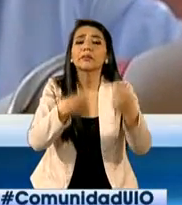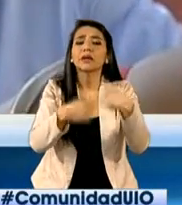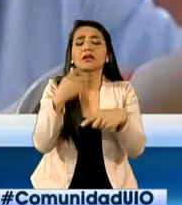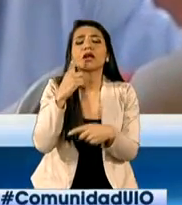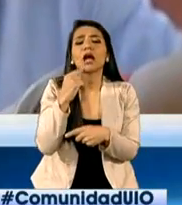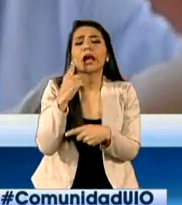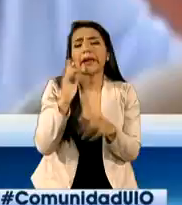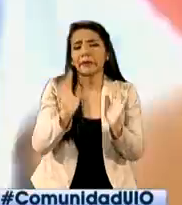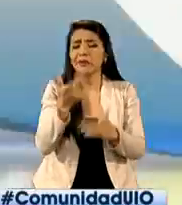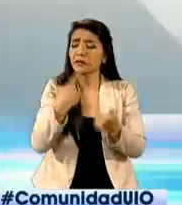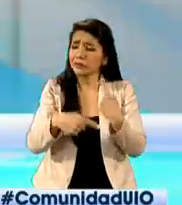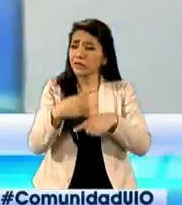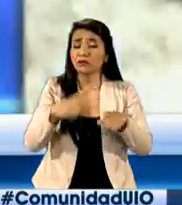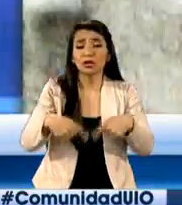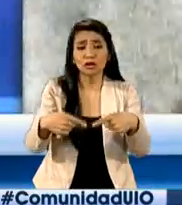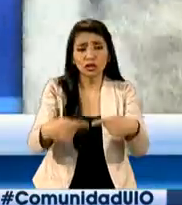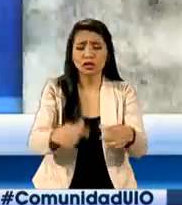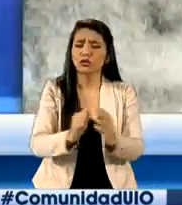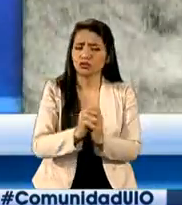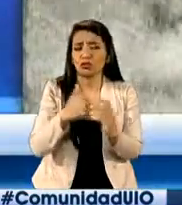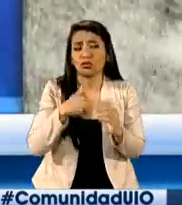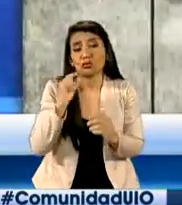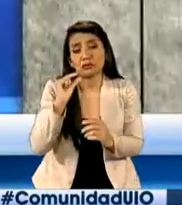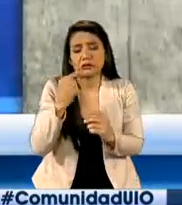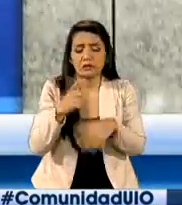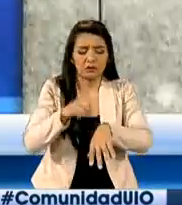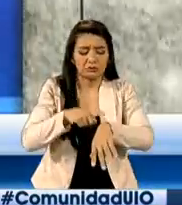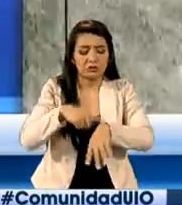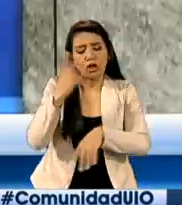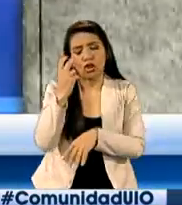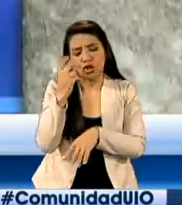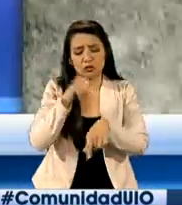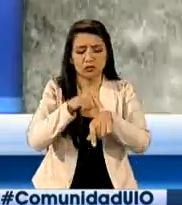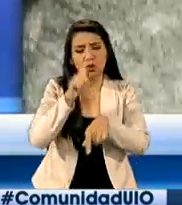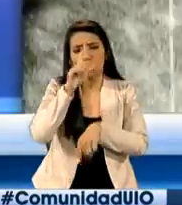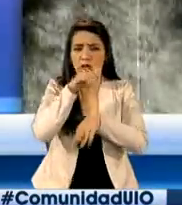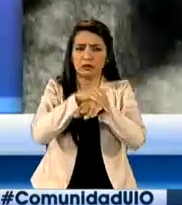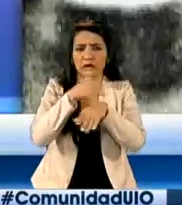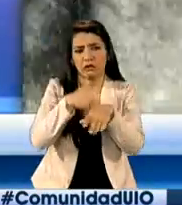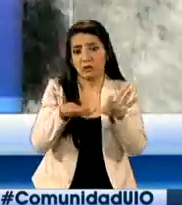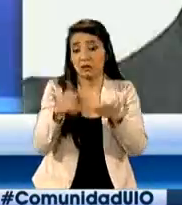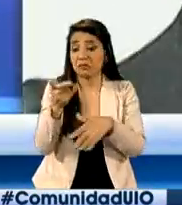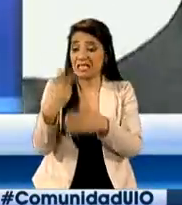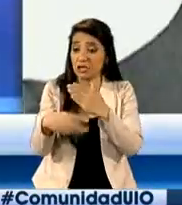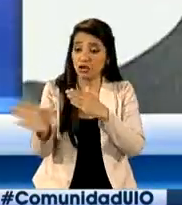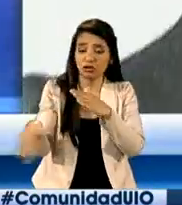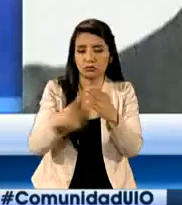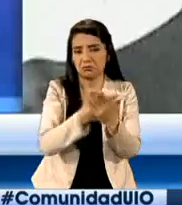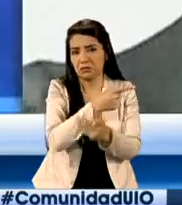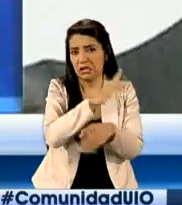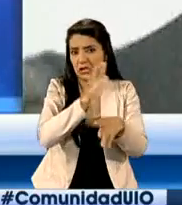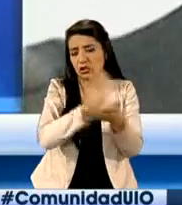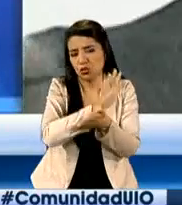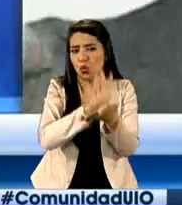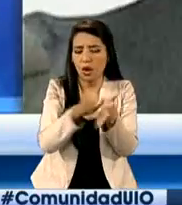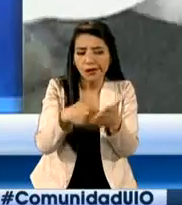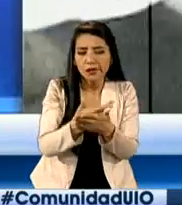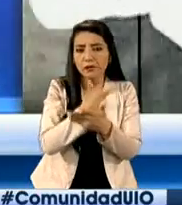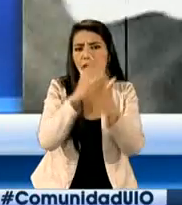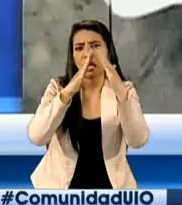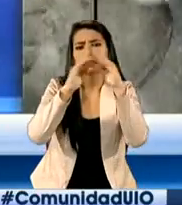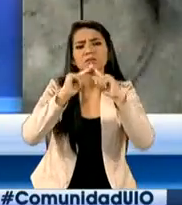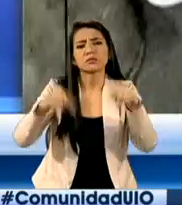los días, yo ya mismo me voy, y eso a las 12, una, cuando ya baja el niño, porque los niños en la tarde de la escuela, que me ayuden con mi hijo,